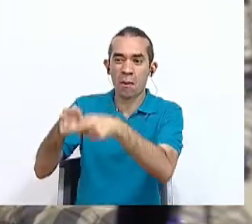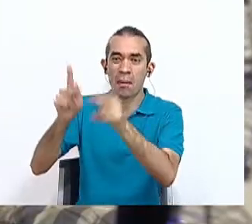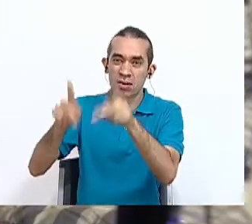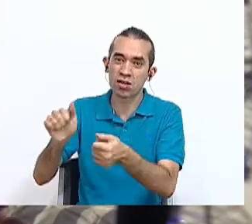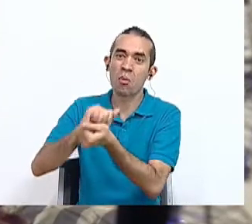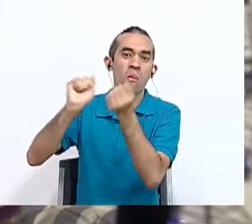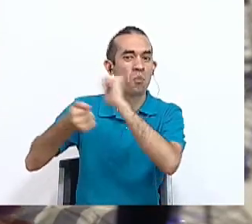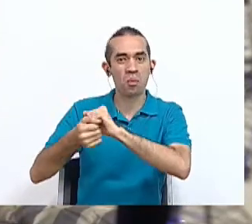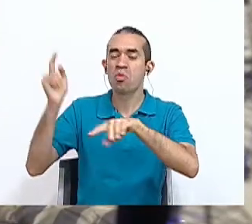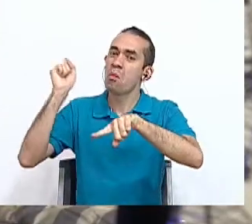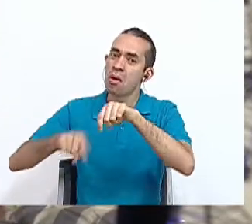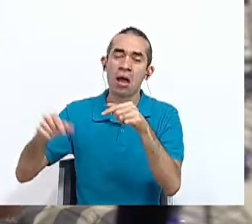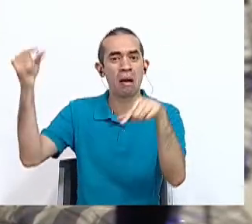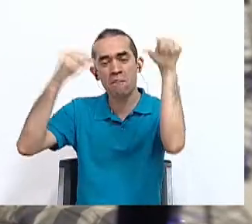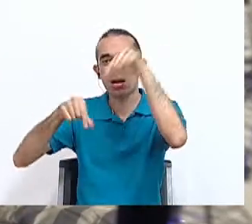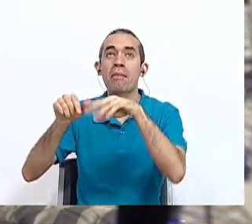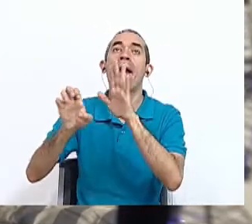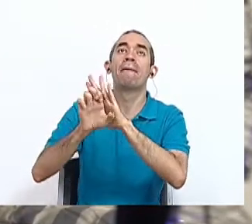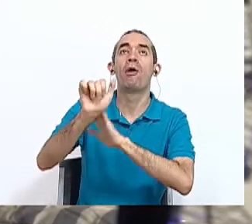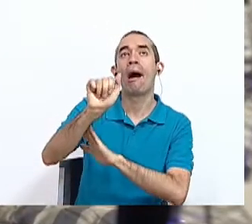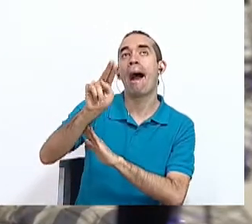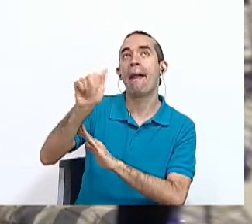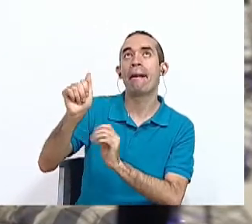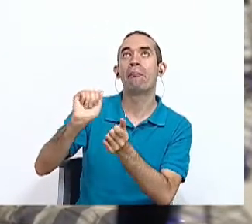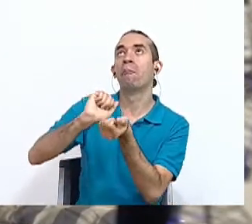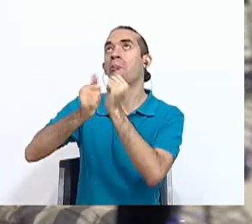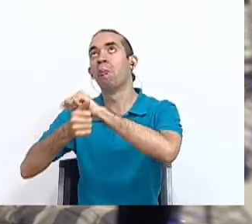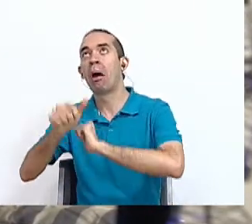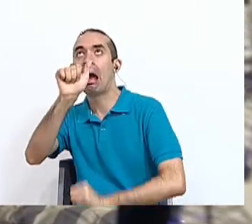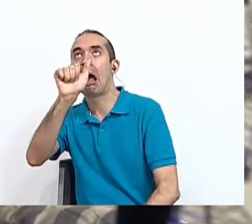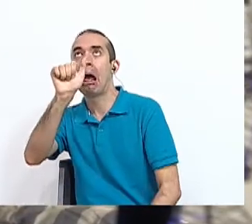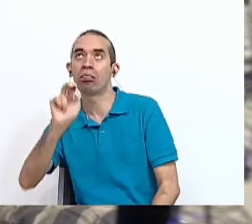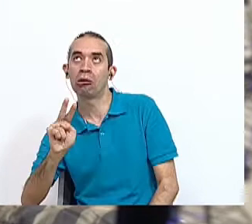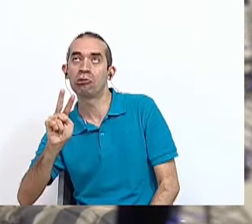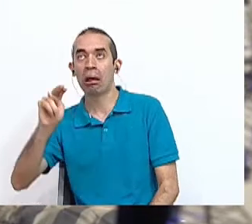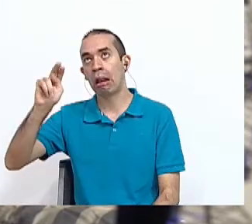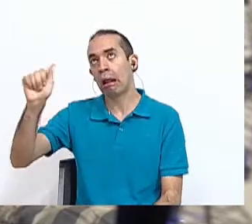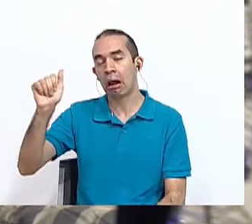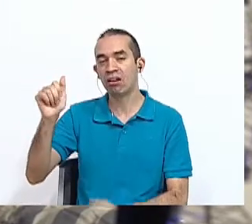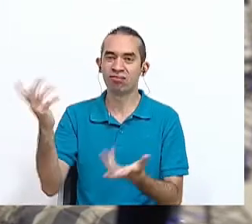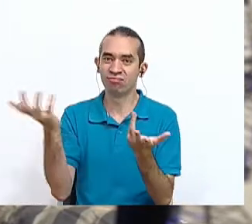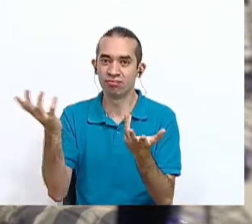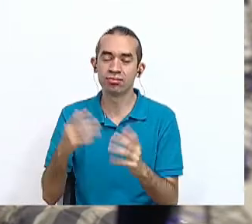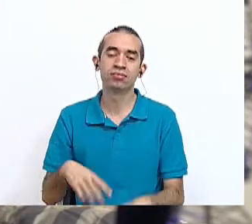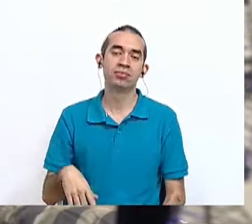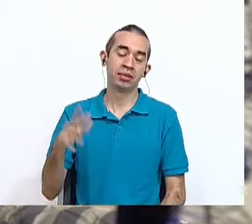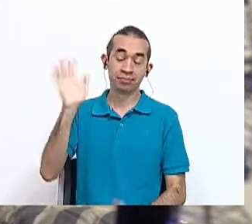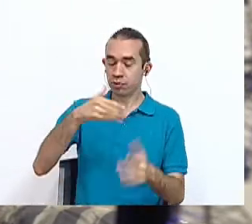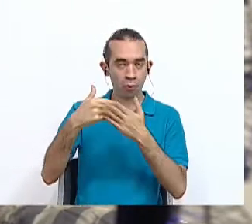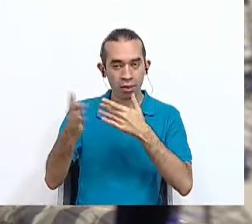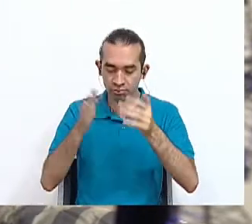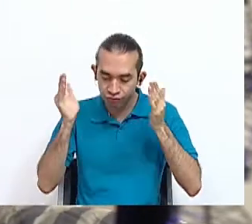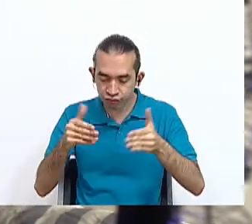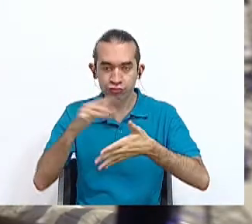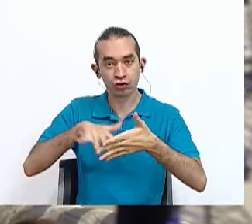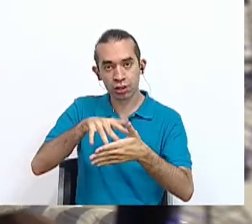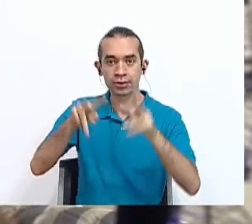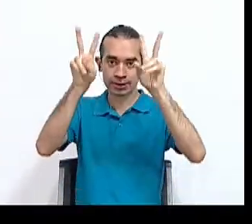ni modo, yo creo que a mi amiga Ana le voy a tener que seguir diciendo Ana. Bueno, nos vemos porque voy a seguir estudiando para el examen.